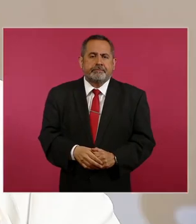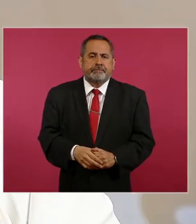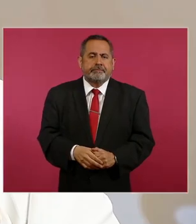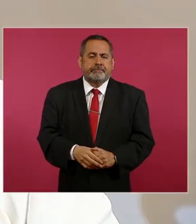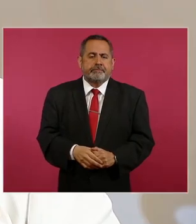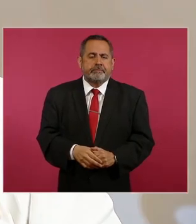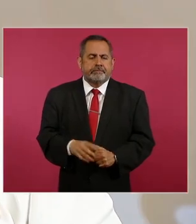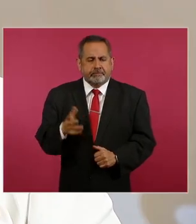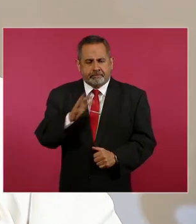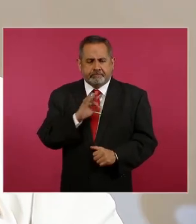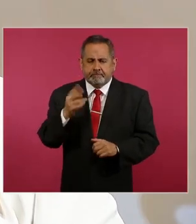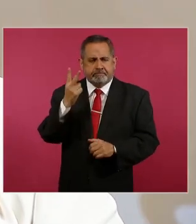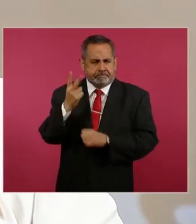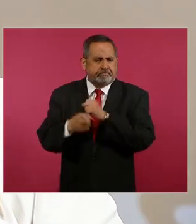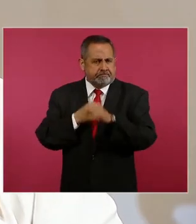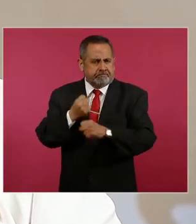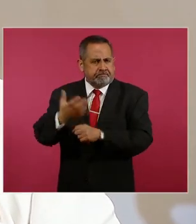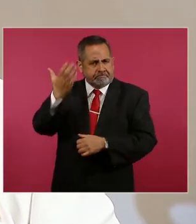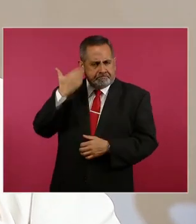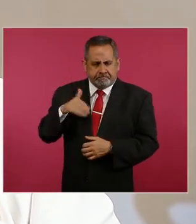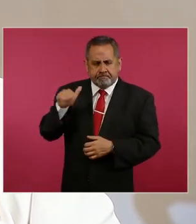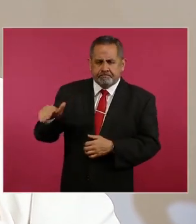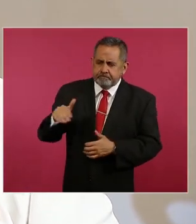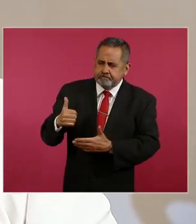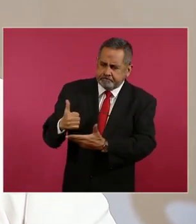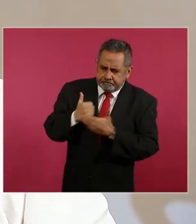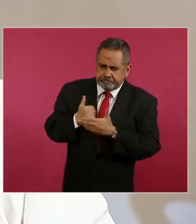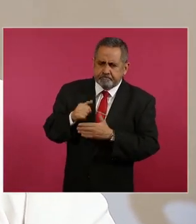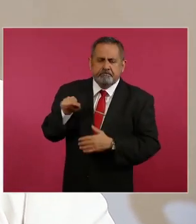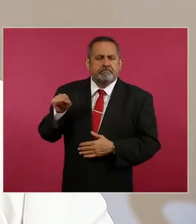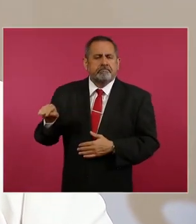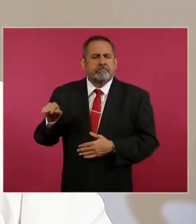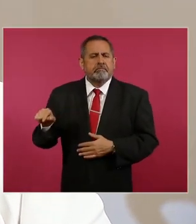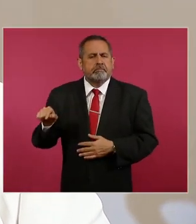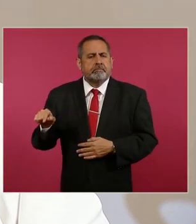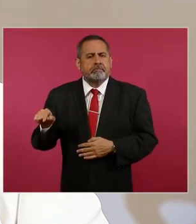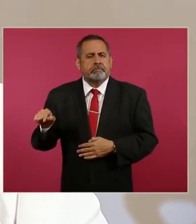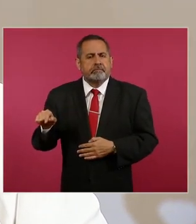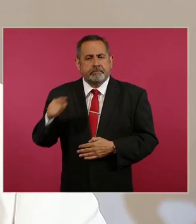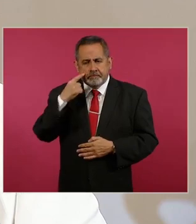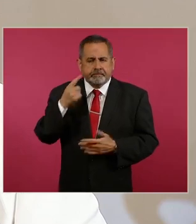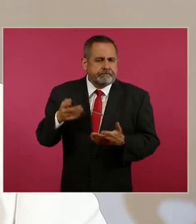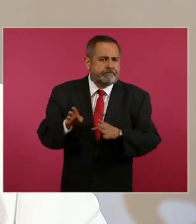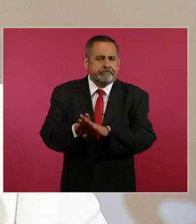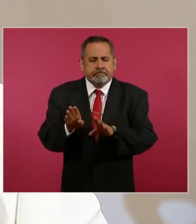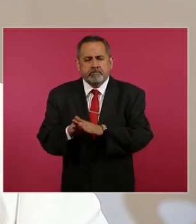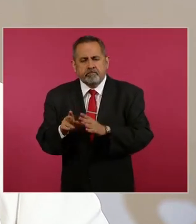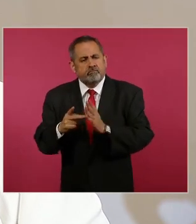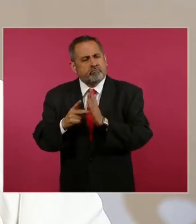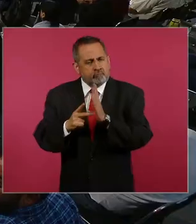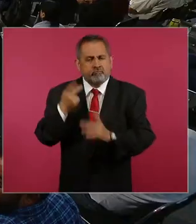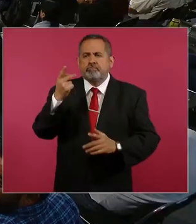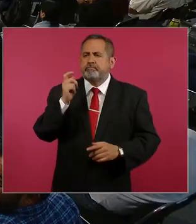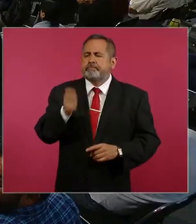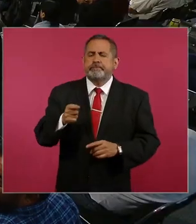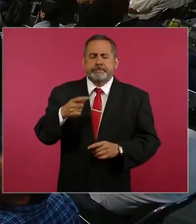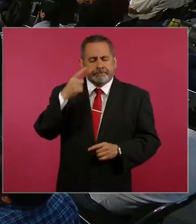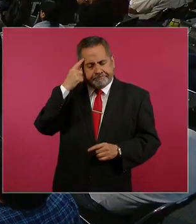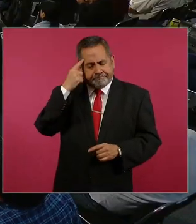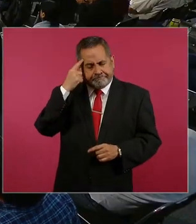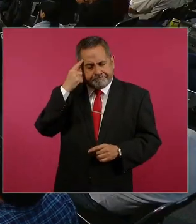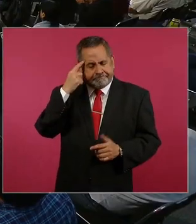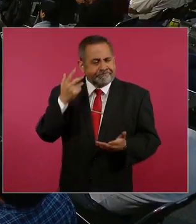casi ya dos que nos ayudara para ver cómo volvíamos cómo